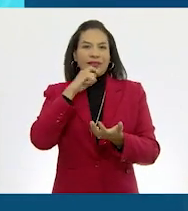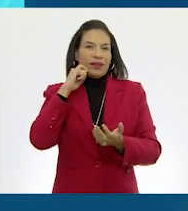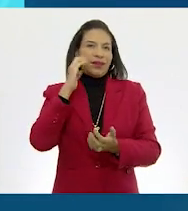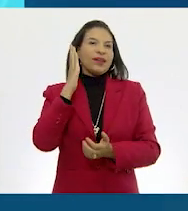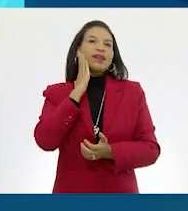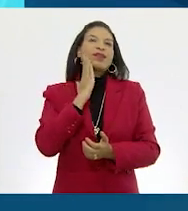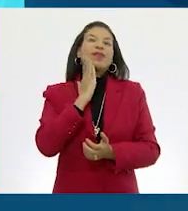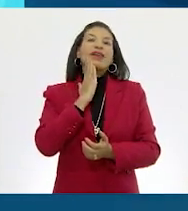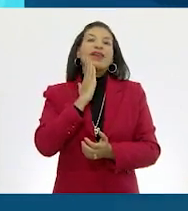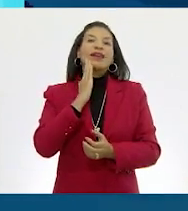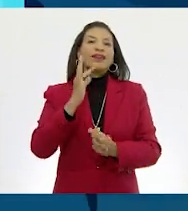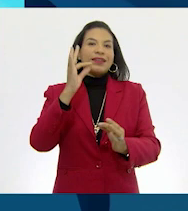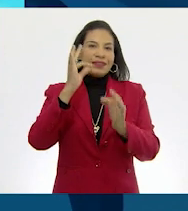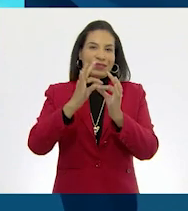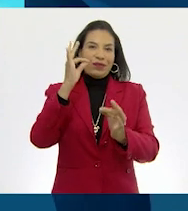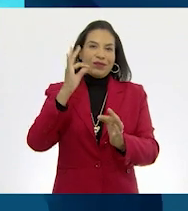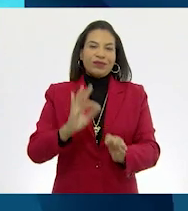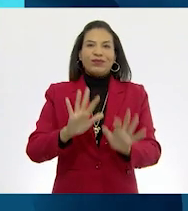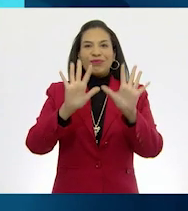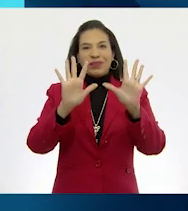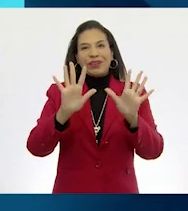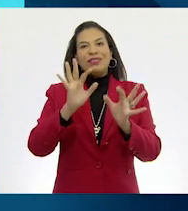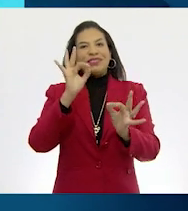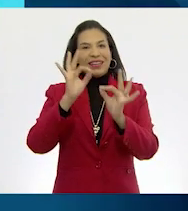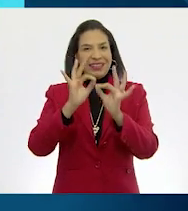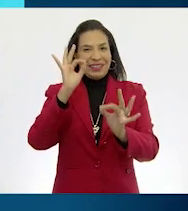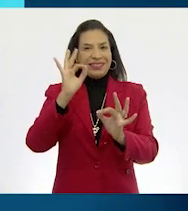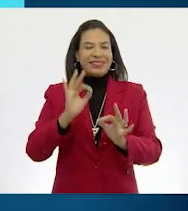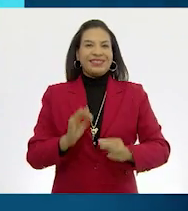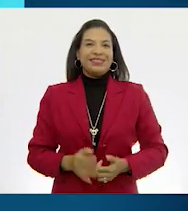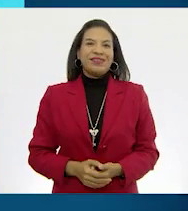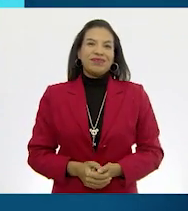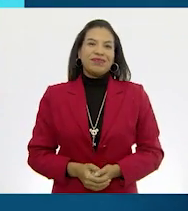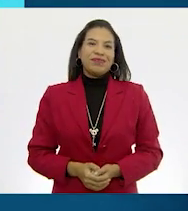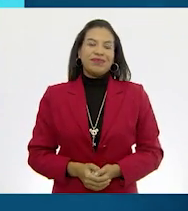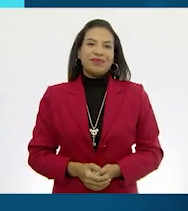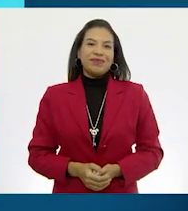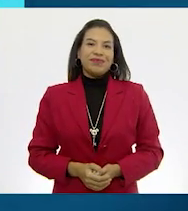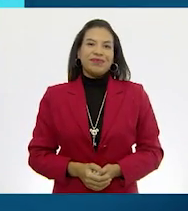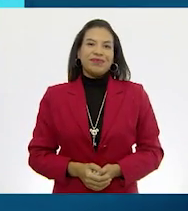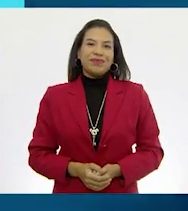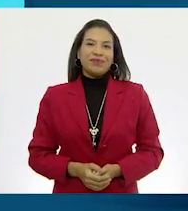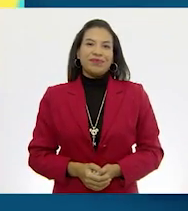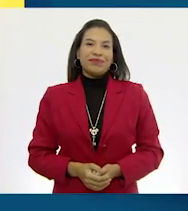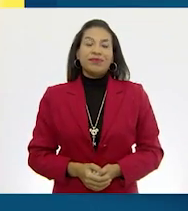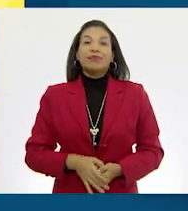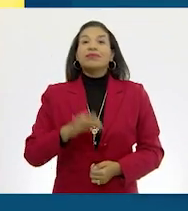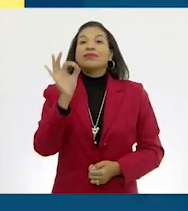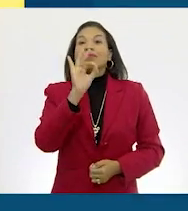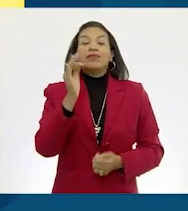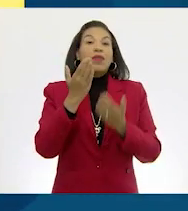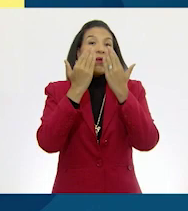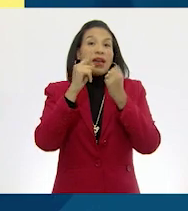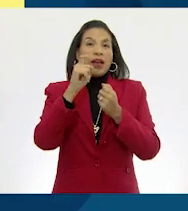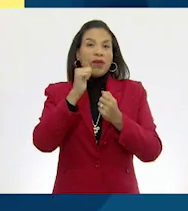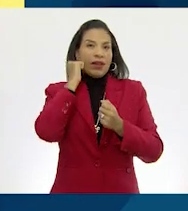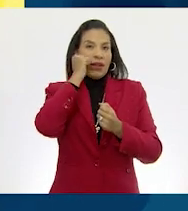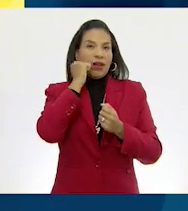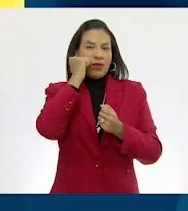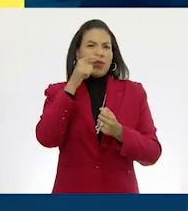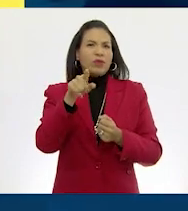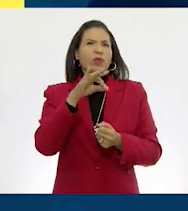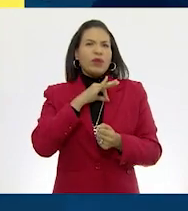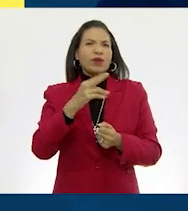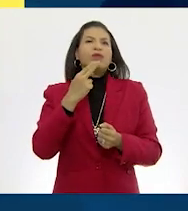Sécalas con una toalla. ¡Y listo! ¡Tus manos están limpias! Si no tienes agua y jabón,